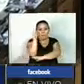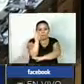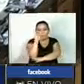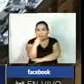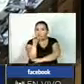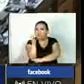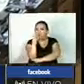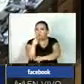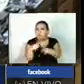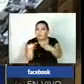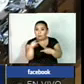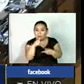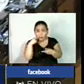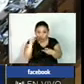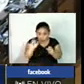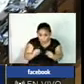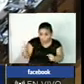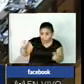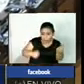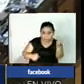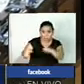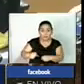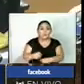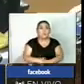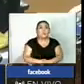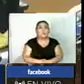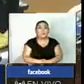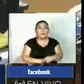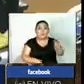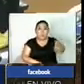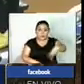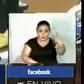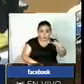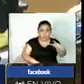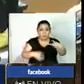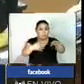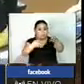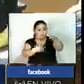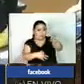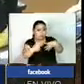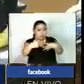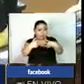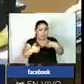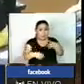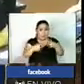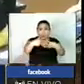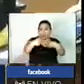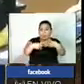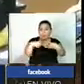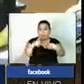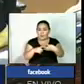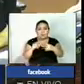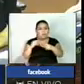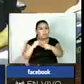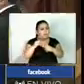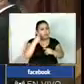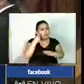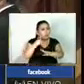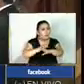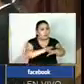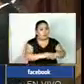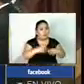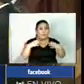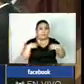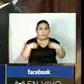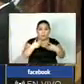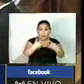meras expectativas de retorno para las personas varadas. El otro veto superado fue al decreto de la Ley Especial para proteger los derechos